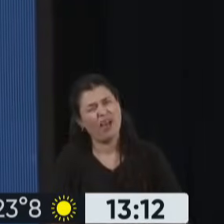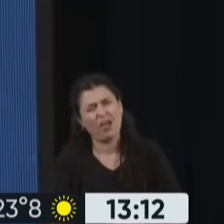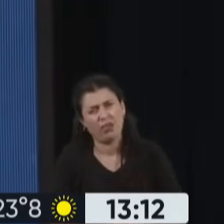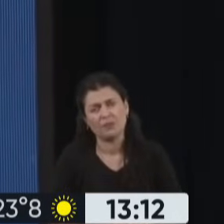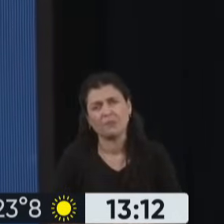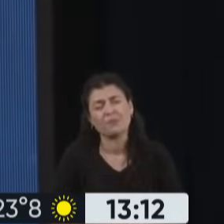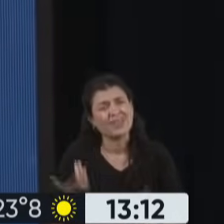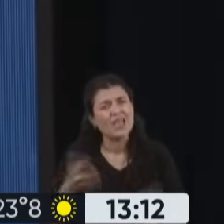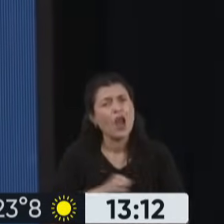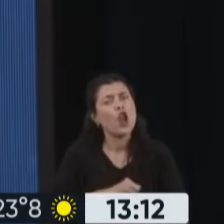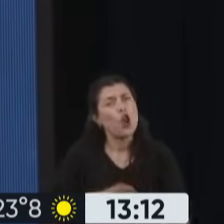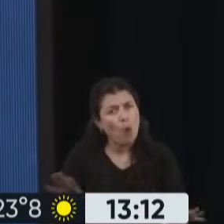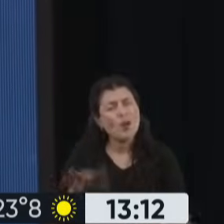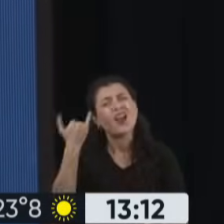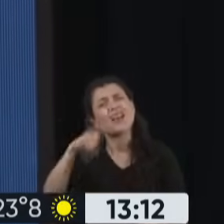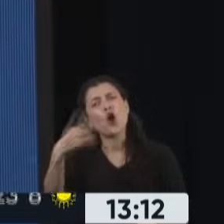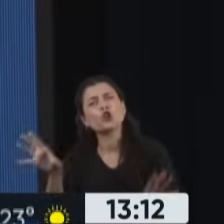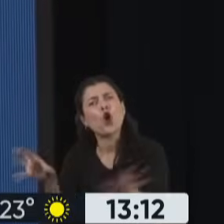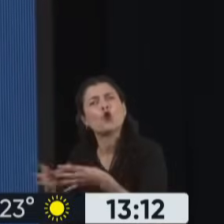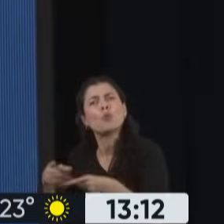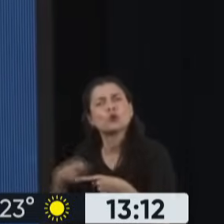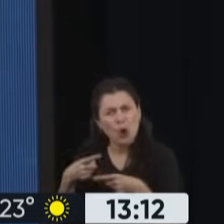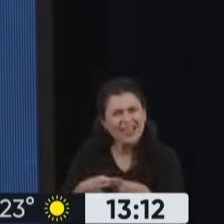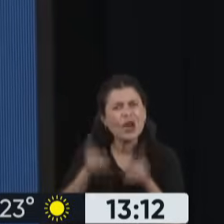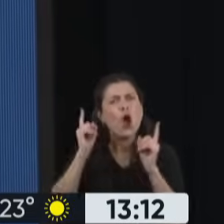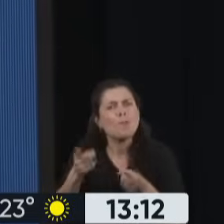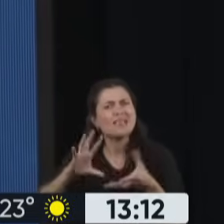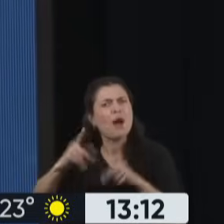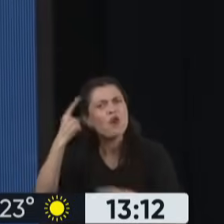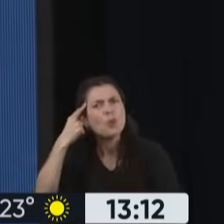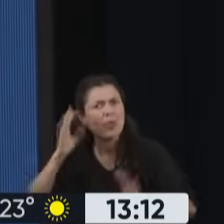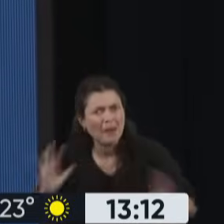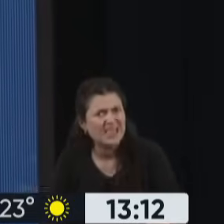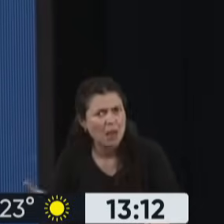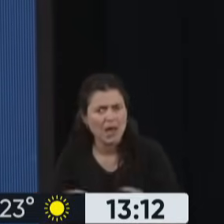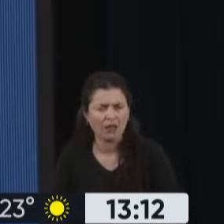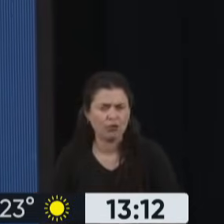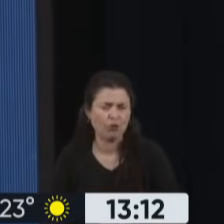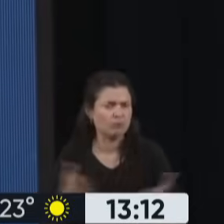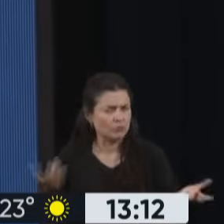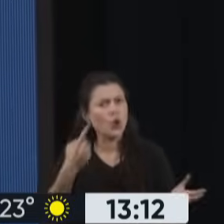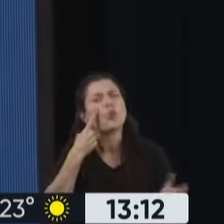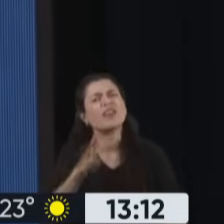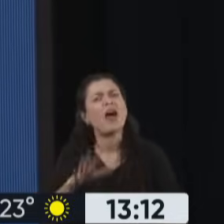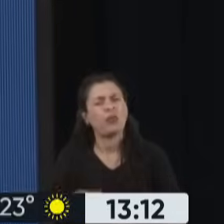Digo, lo peor de todo es que hay otros espacios que proponen lo mismo y no los asimilarían así.